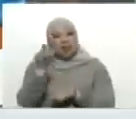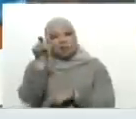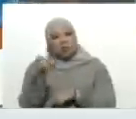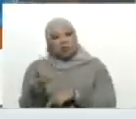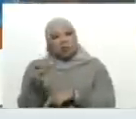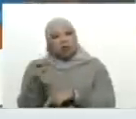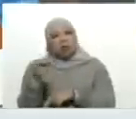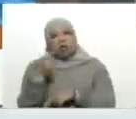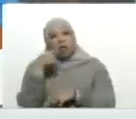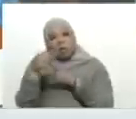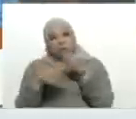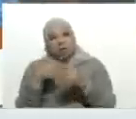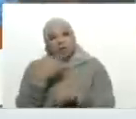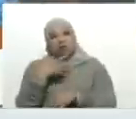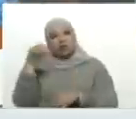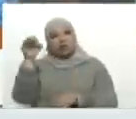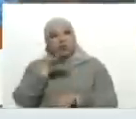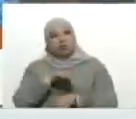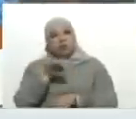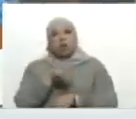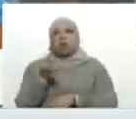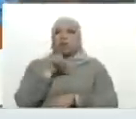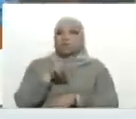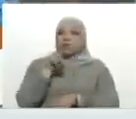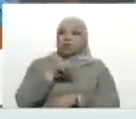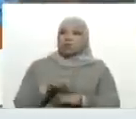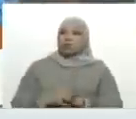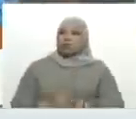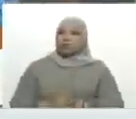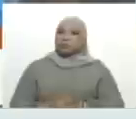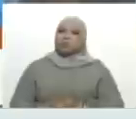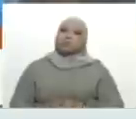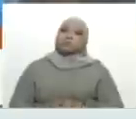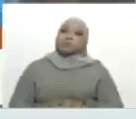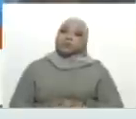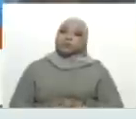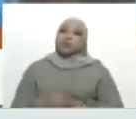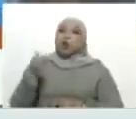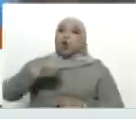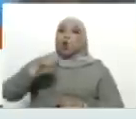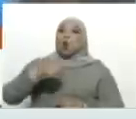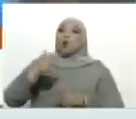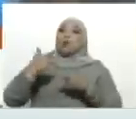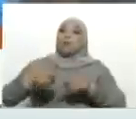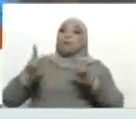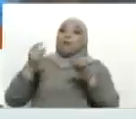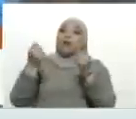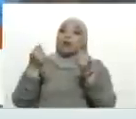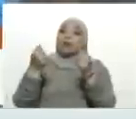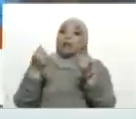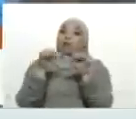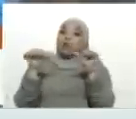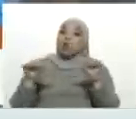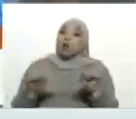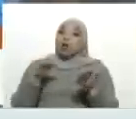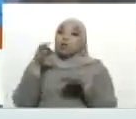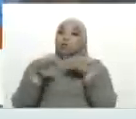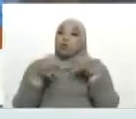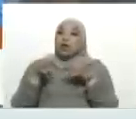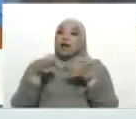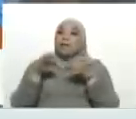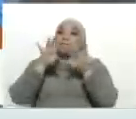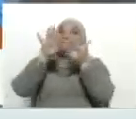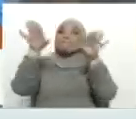es más difícil de ser atacado hoy tenemos como le decía es imperio de capital también expresado en la globalización